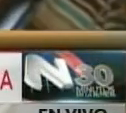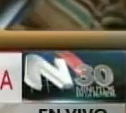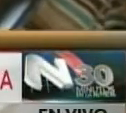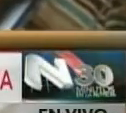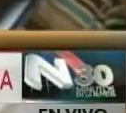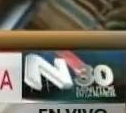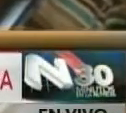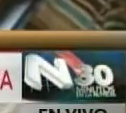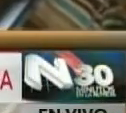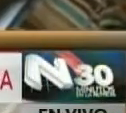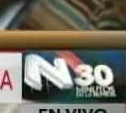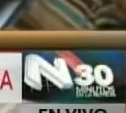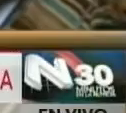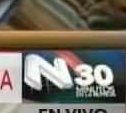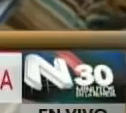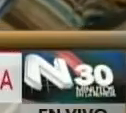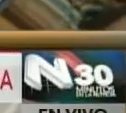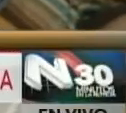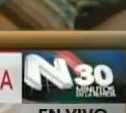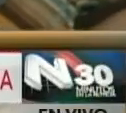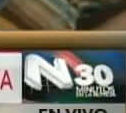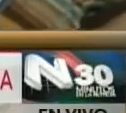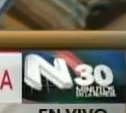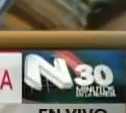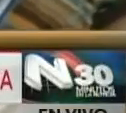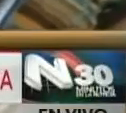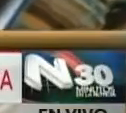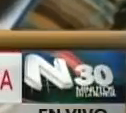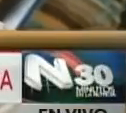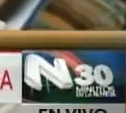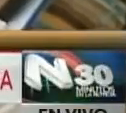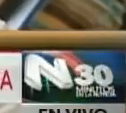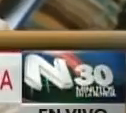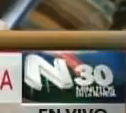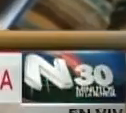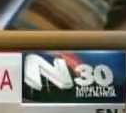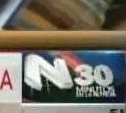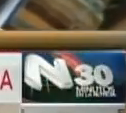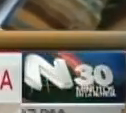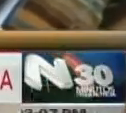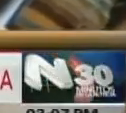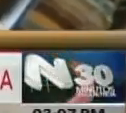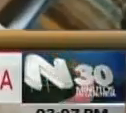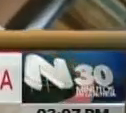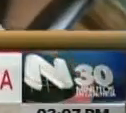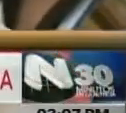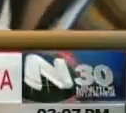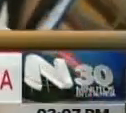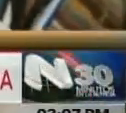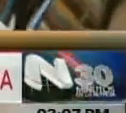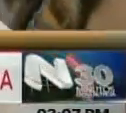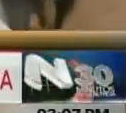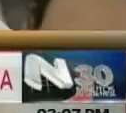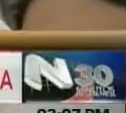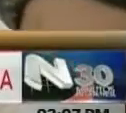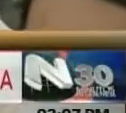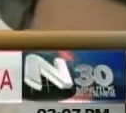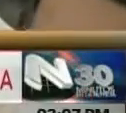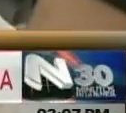FARC abandonó la constituyente como forma de refrendación, o esto es algo que